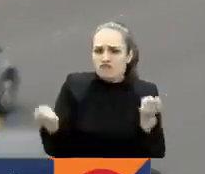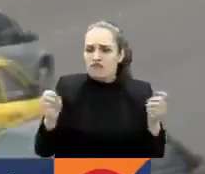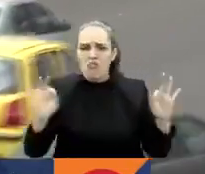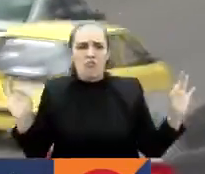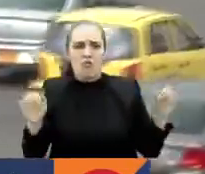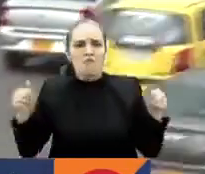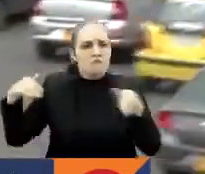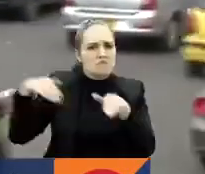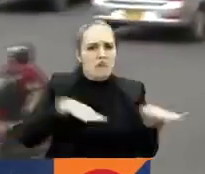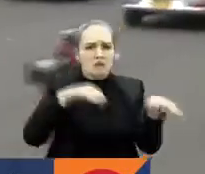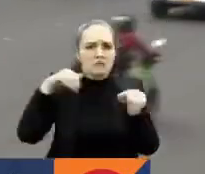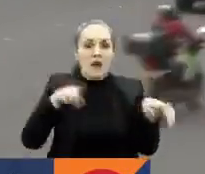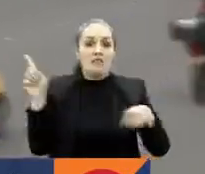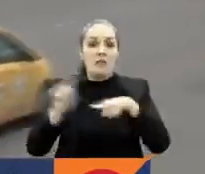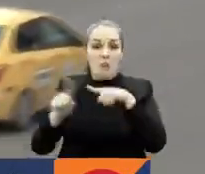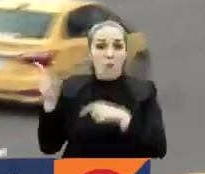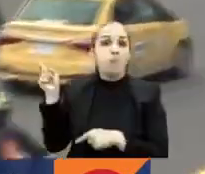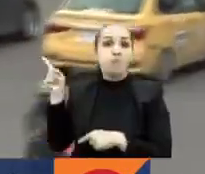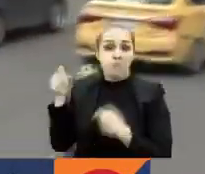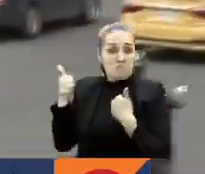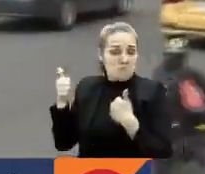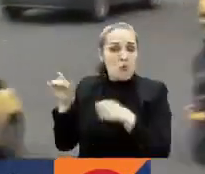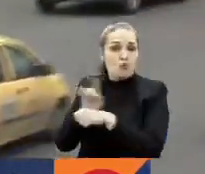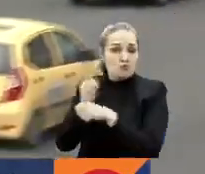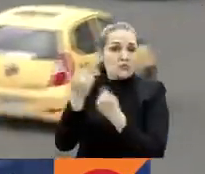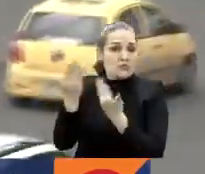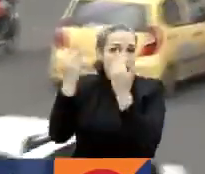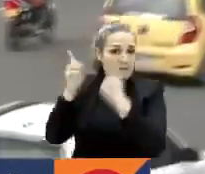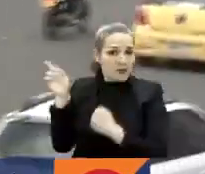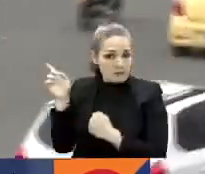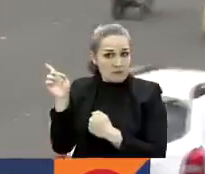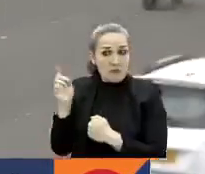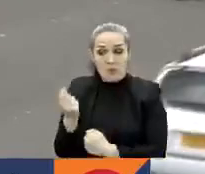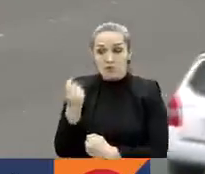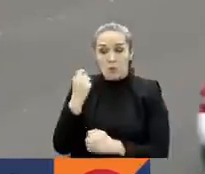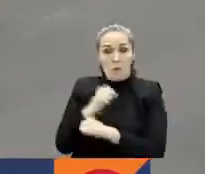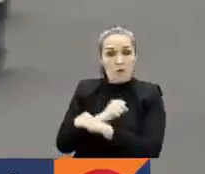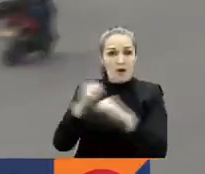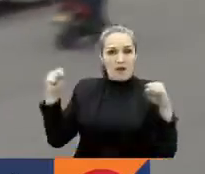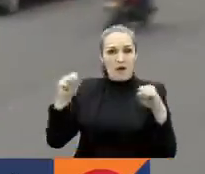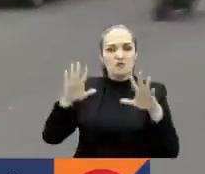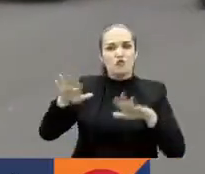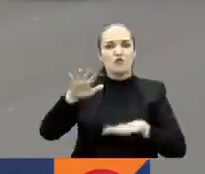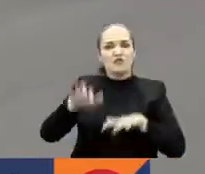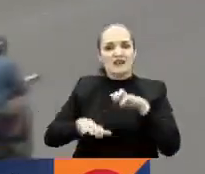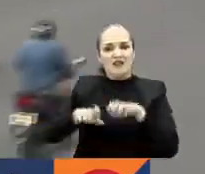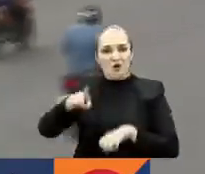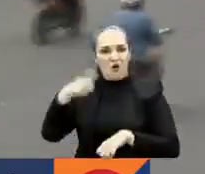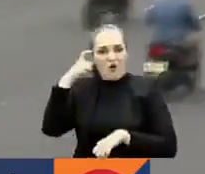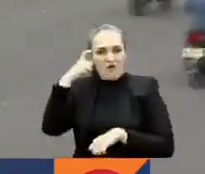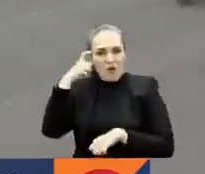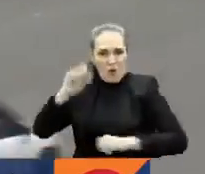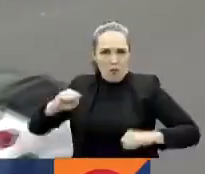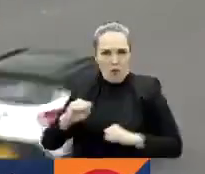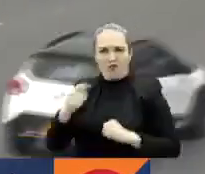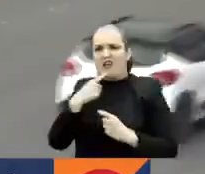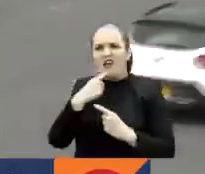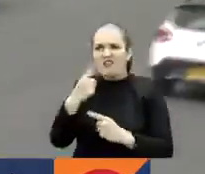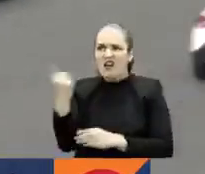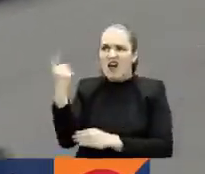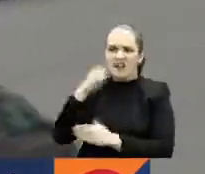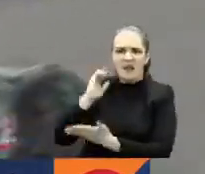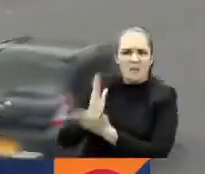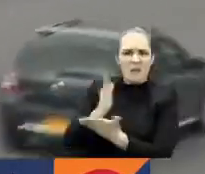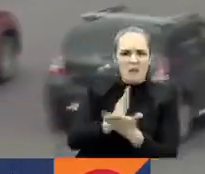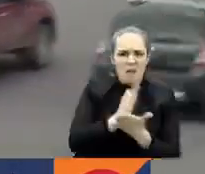funciona la estación de Transmilenio. Esta mañana el secretario de Gobierno brindó un balance sobre los heridos que dejó la jornada del día